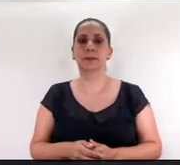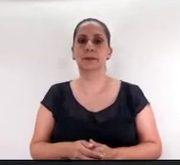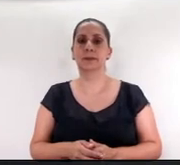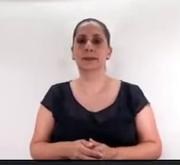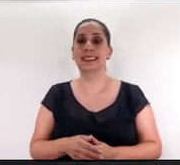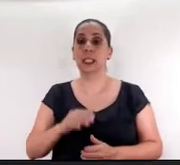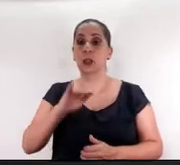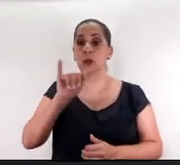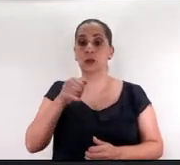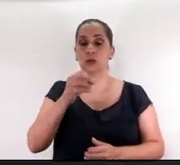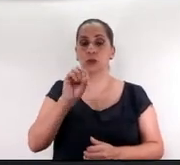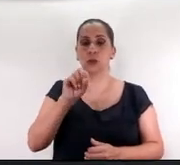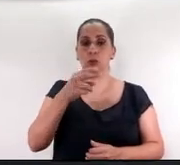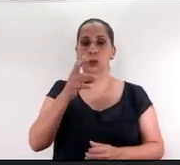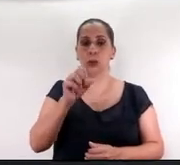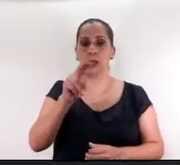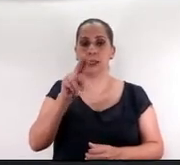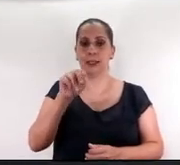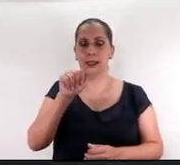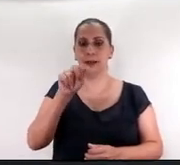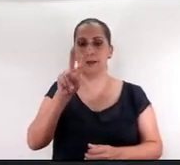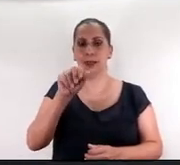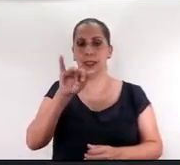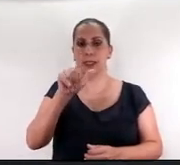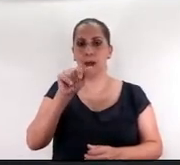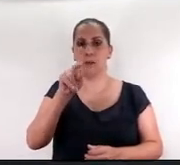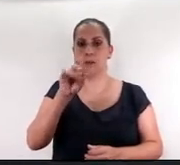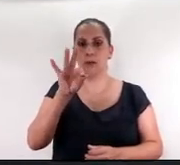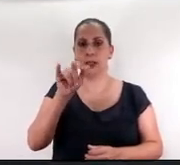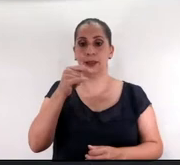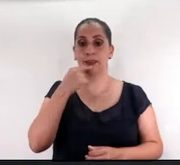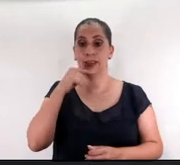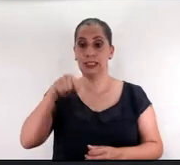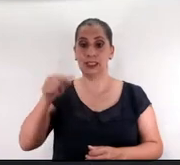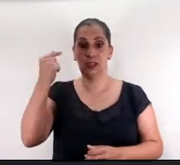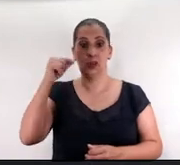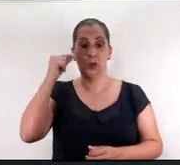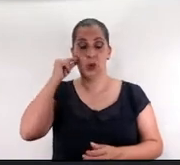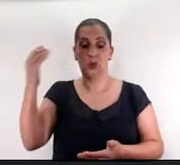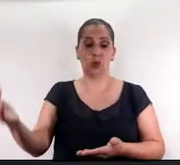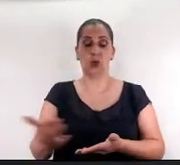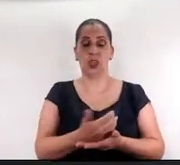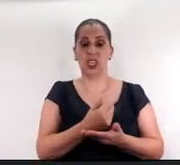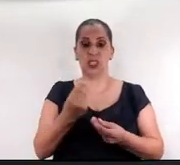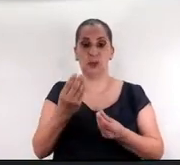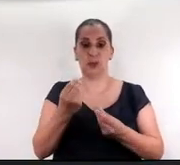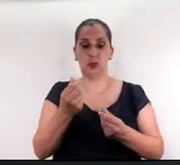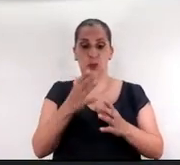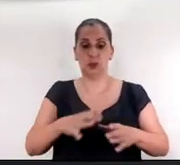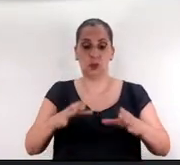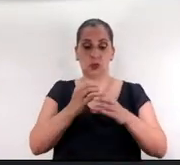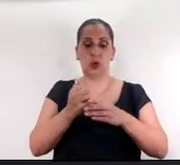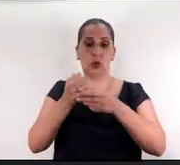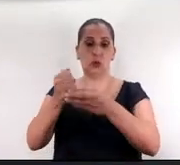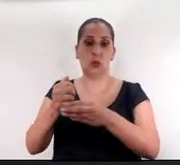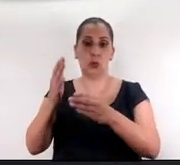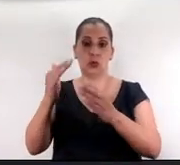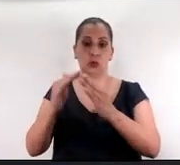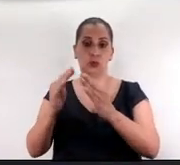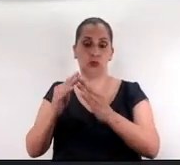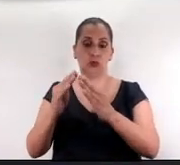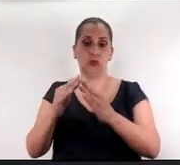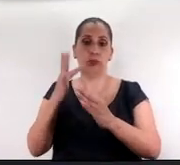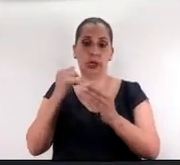Doña Joana Villafuerte pregunta, este gobierno le quitó el dinero al presupuesto de los bonos para los más pobres y la clase media